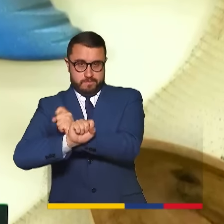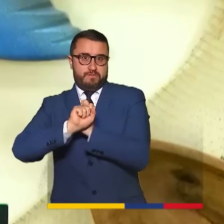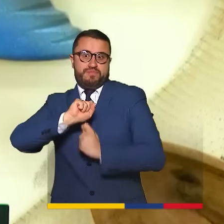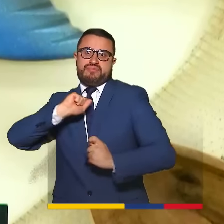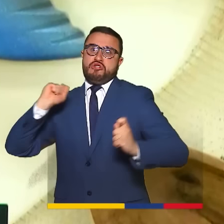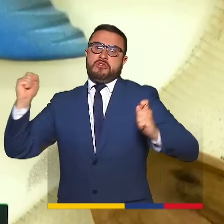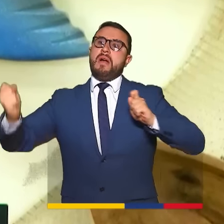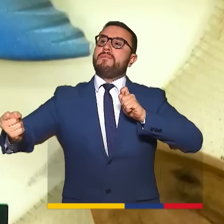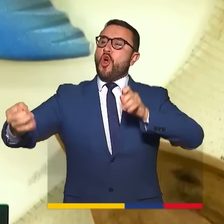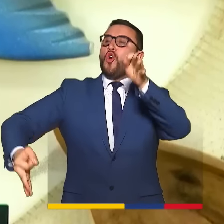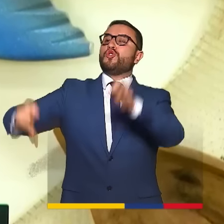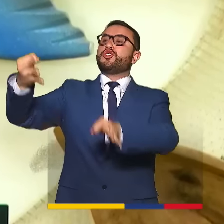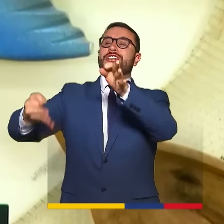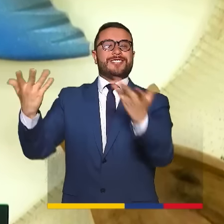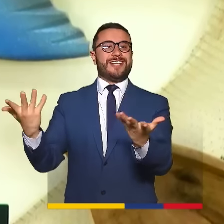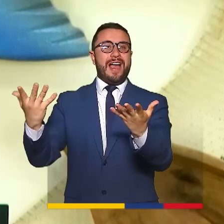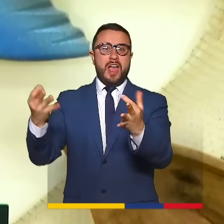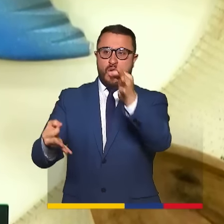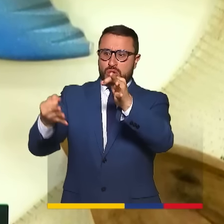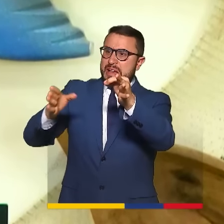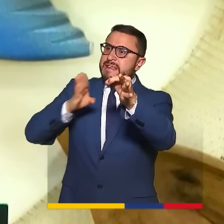justicia dirigida por un hombre negro,